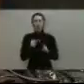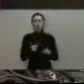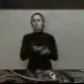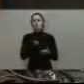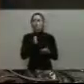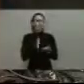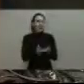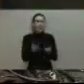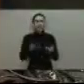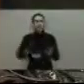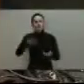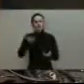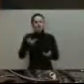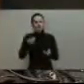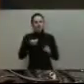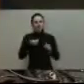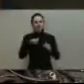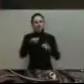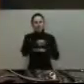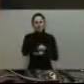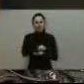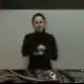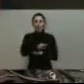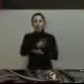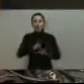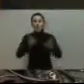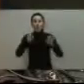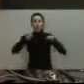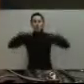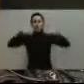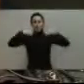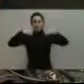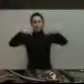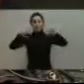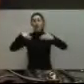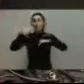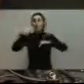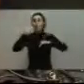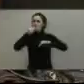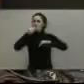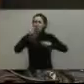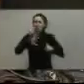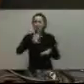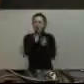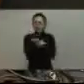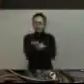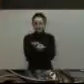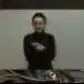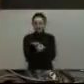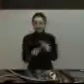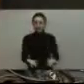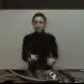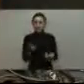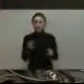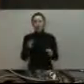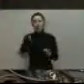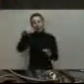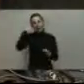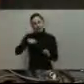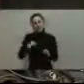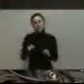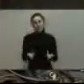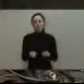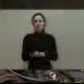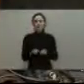parte relevante de la inversión es la renovación de alumbrado que ya tienen cierta antigüedad y precisan de ellos, y tenemos también previsto